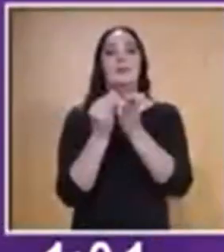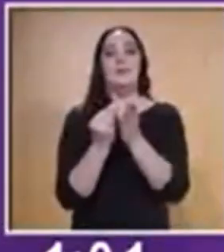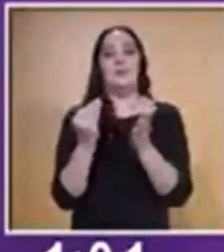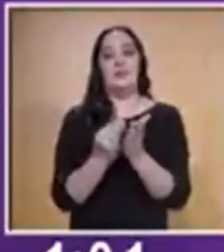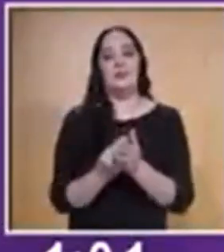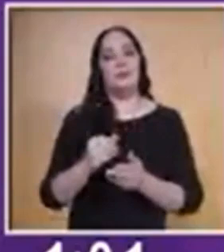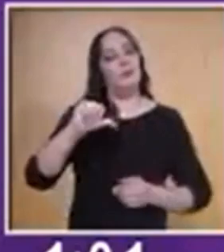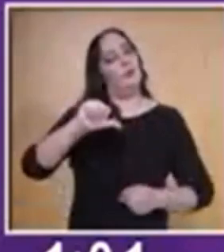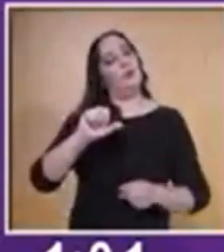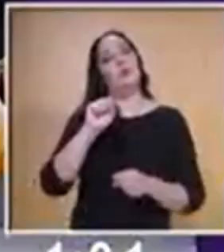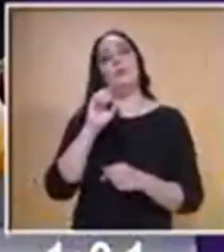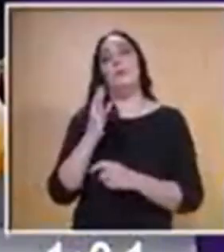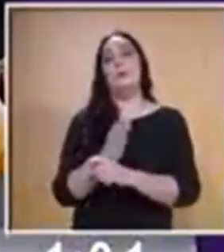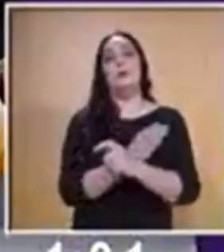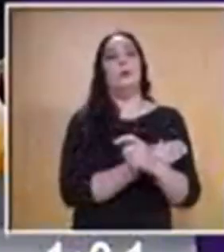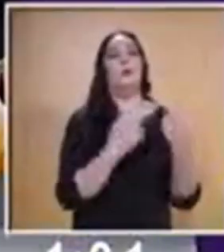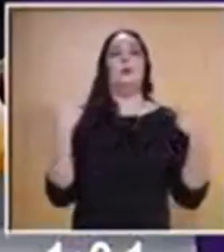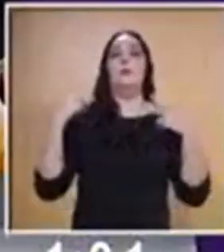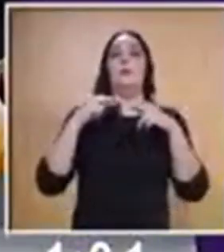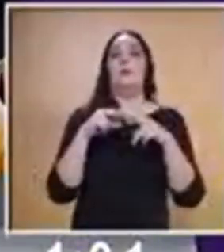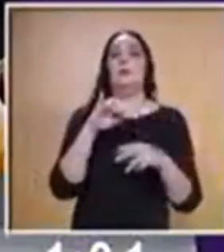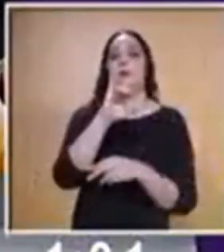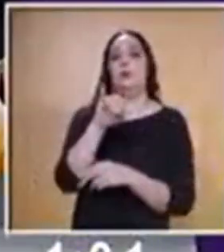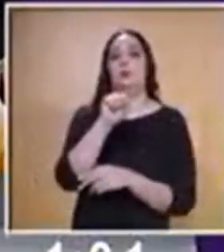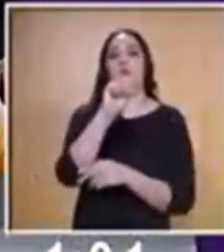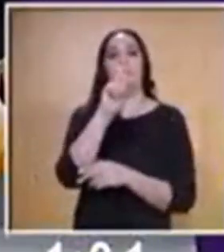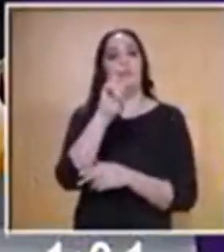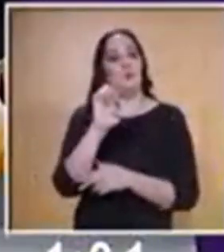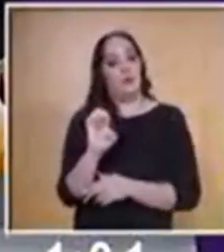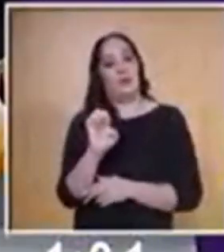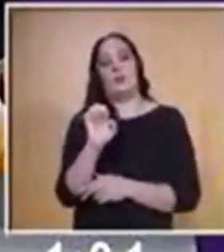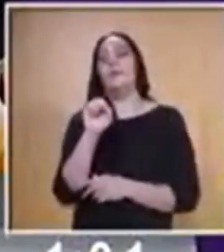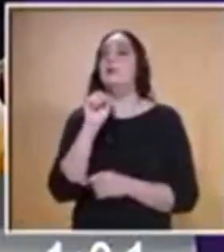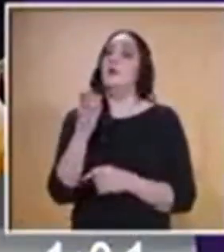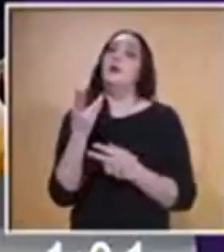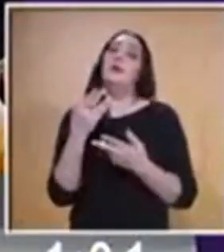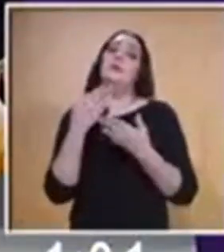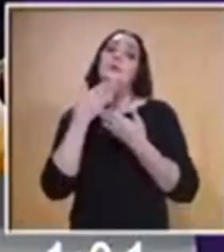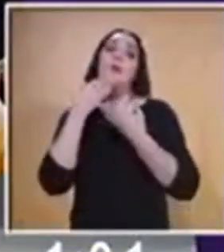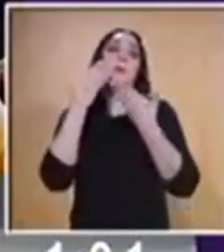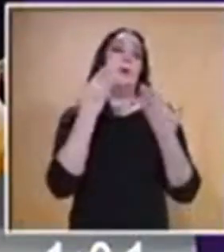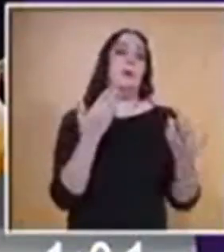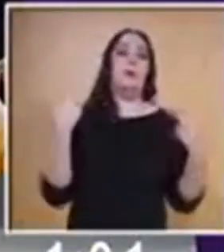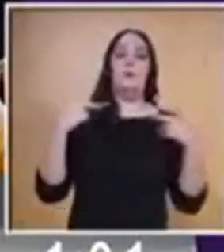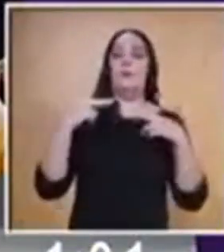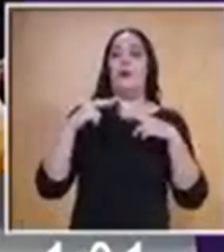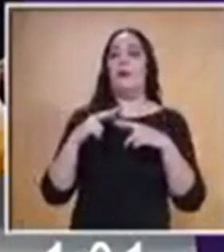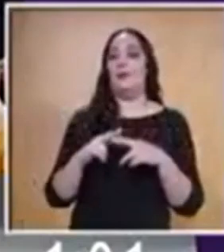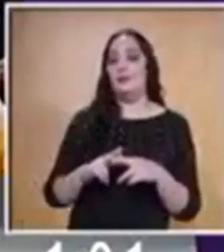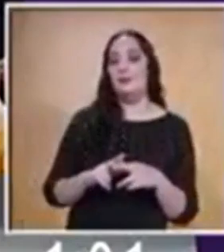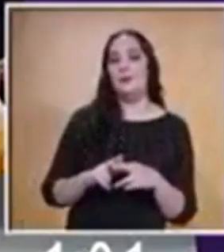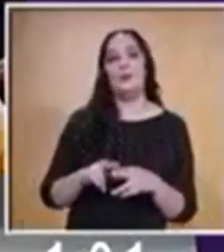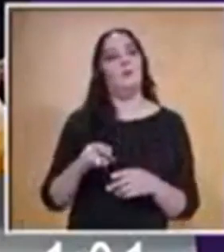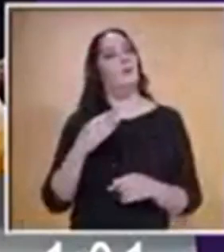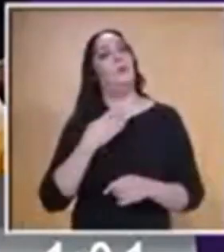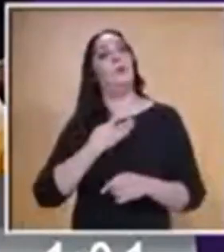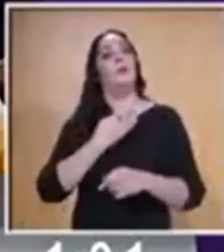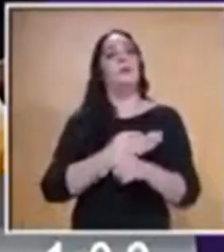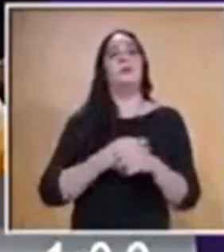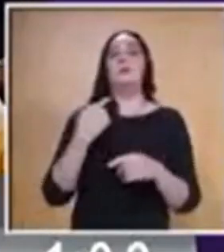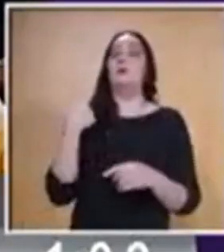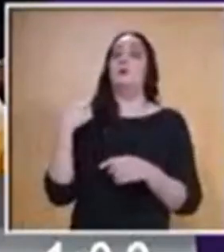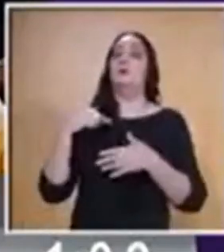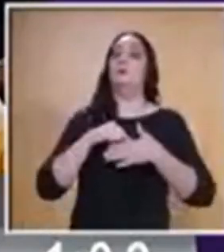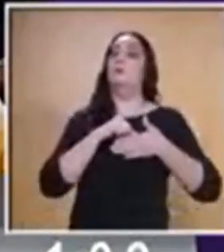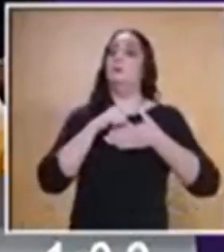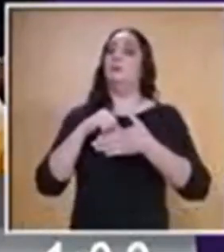me acompaña el profesor Josué, quien va a estar con nosotros en las clases de quinto y sexto. Bienvenido, maestro. Gracias, muy buenas tardes. Me presento, soy el maestro